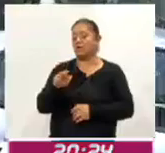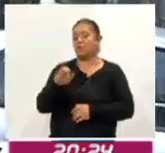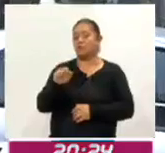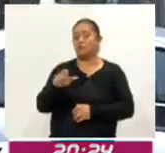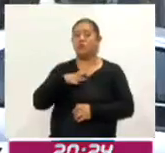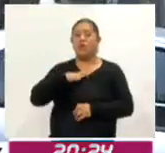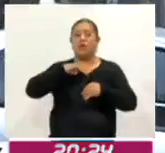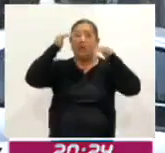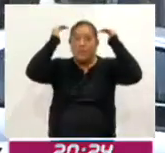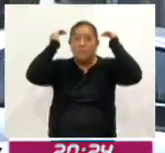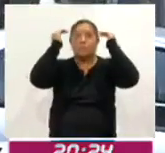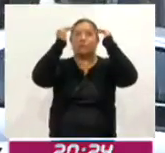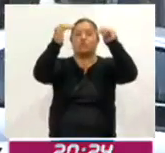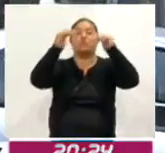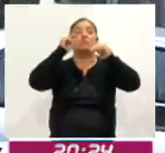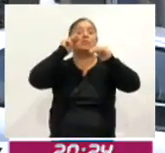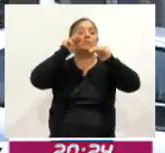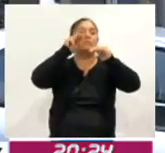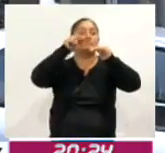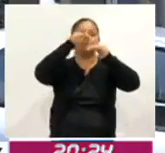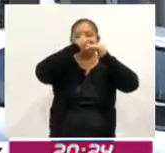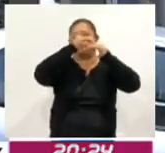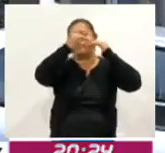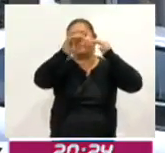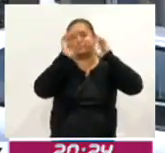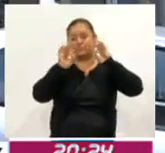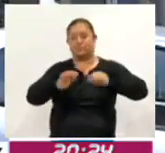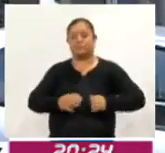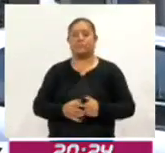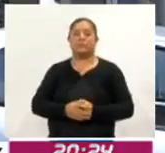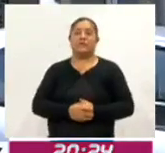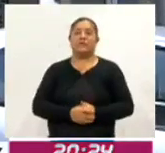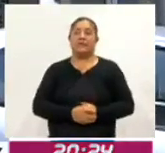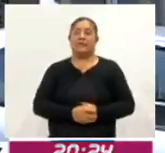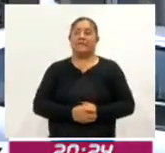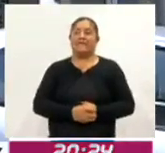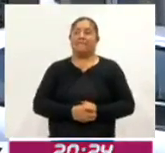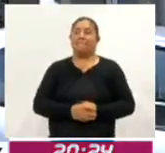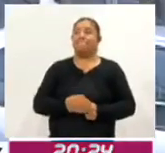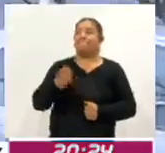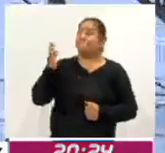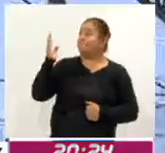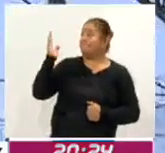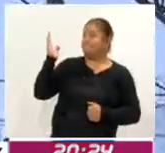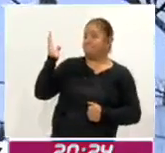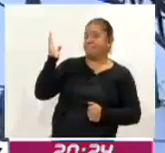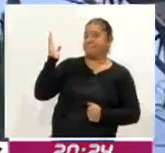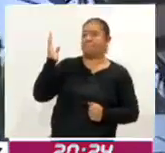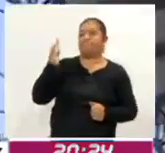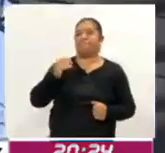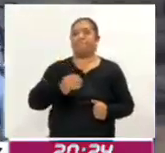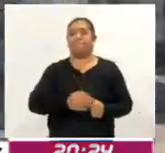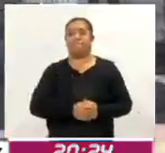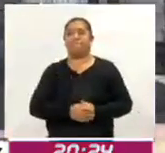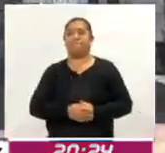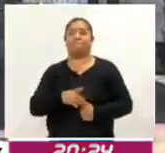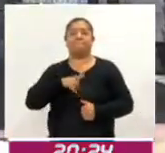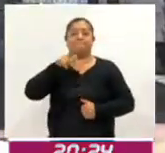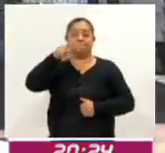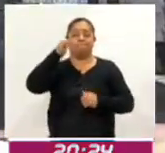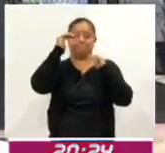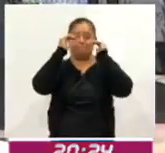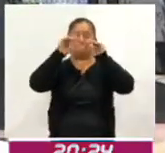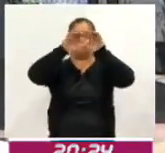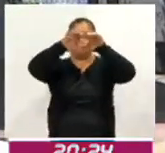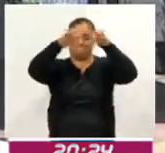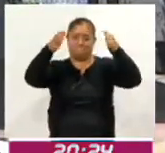En gira de trabajo por el municipio de San Pablo del Monte, la gobernadora Lorena Cuellar Cisneros supervisó la construcción de la techumbre de la explanada del